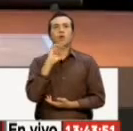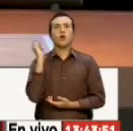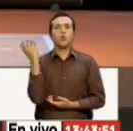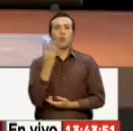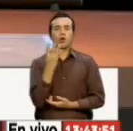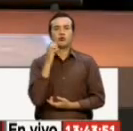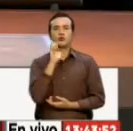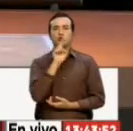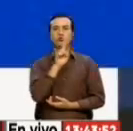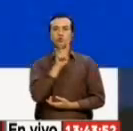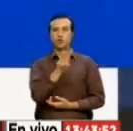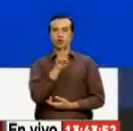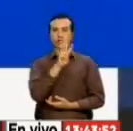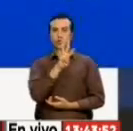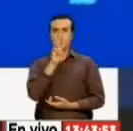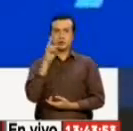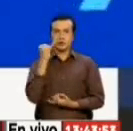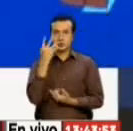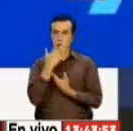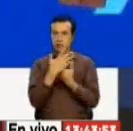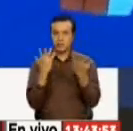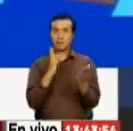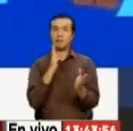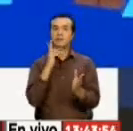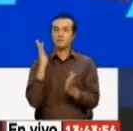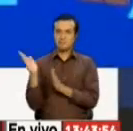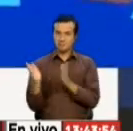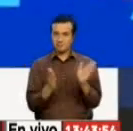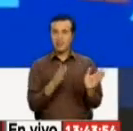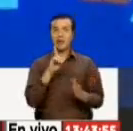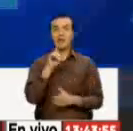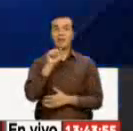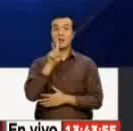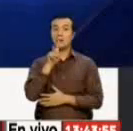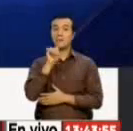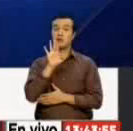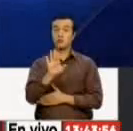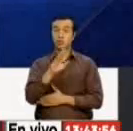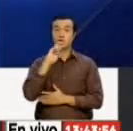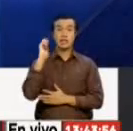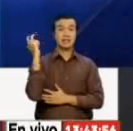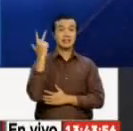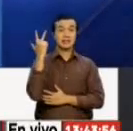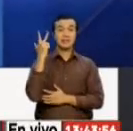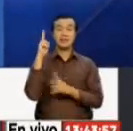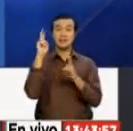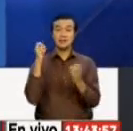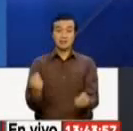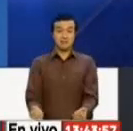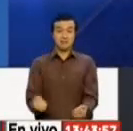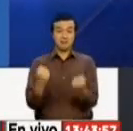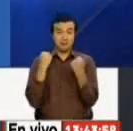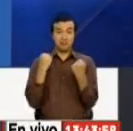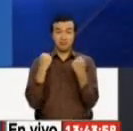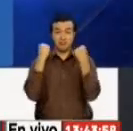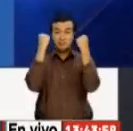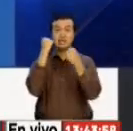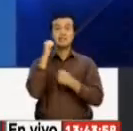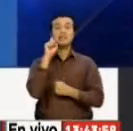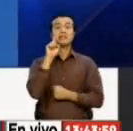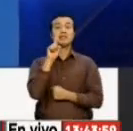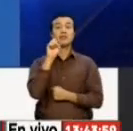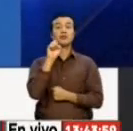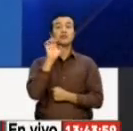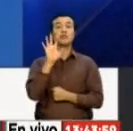con 246. Ahora hablemos de la participación de David Arroyo, que logró también el tercer lugar en el arranque de los 105 kilogramos